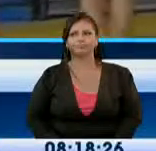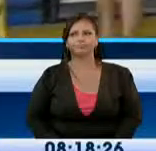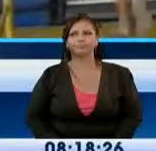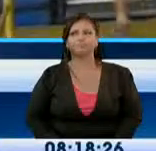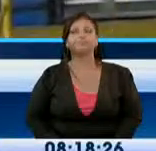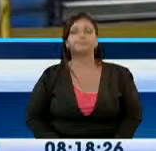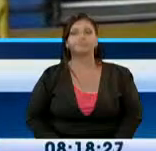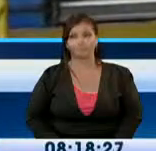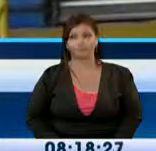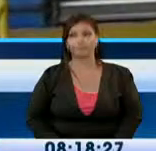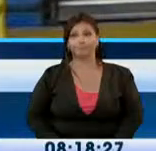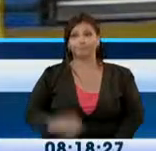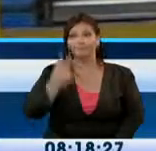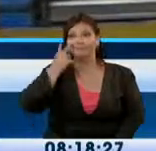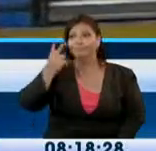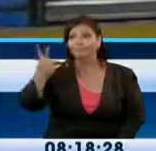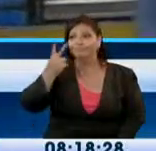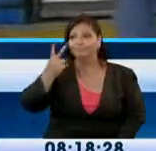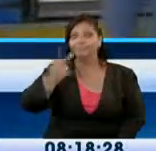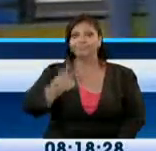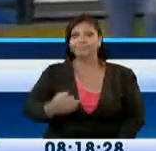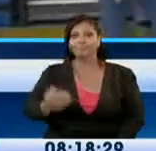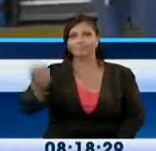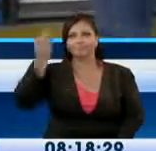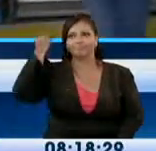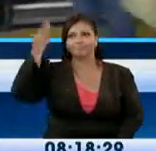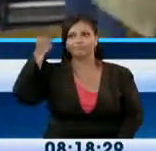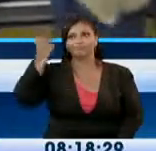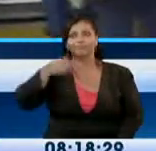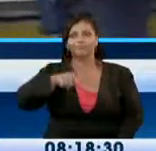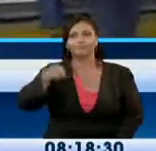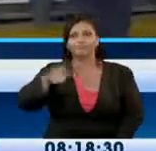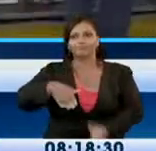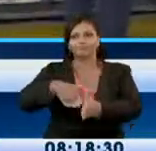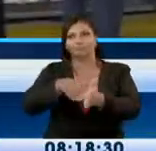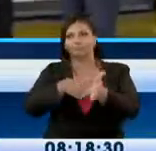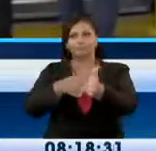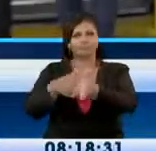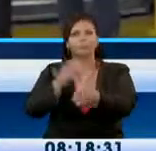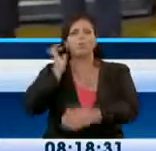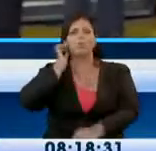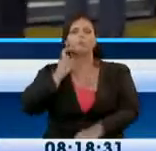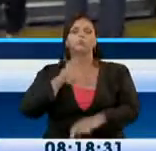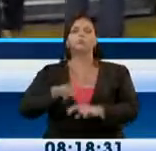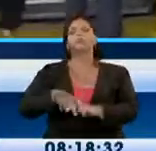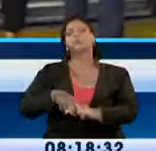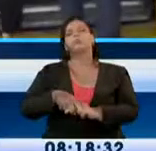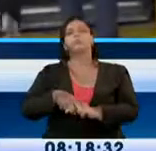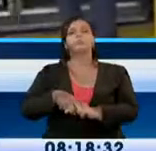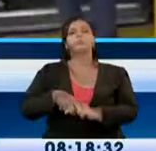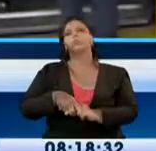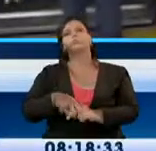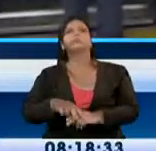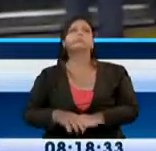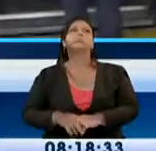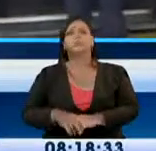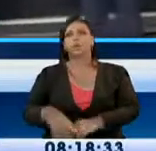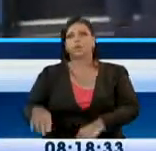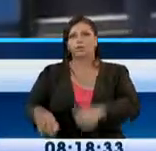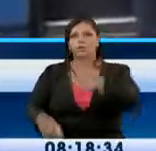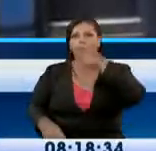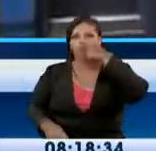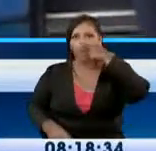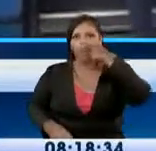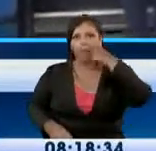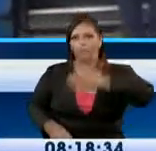Imágenes de que están robándole la cartera a una señora en este momento. Me están indicando. A ver, buenos días. Veo